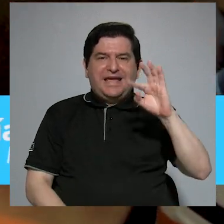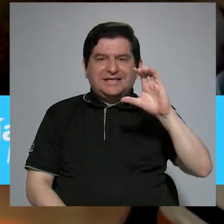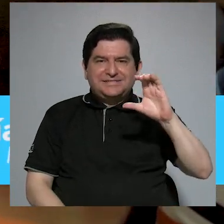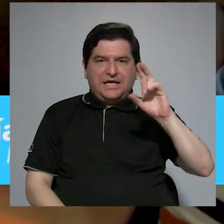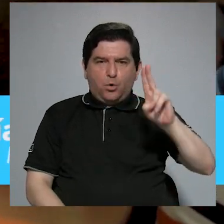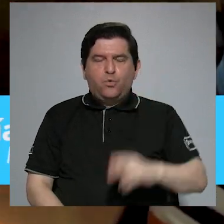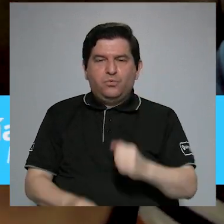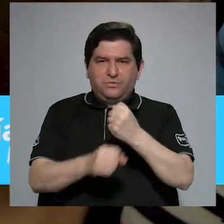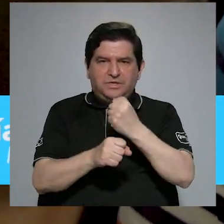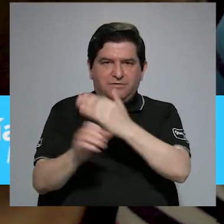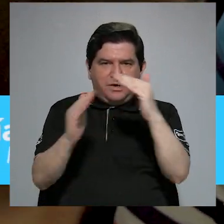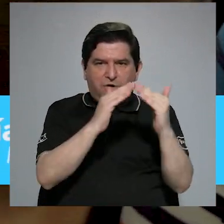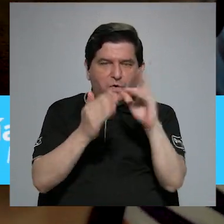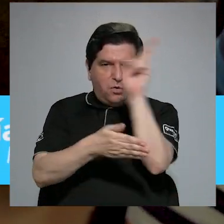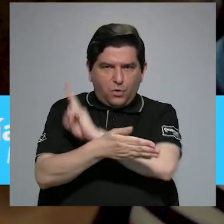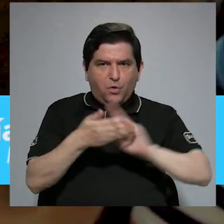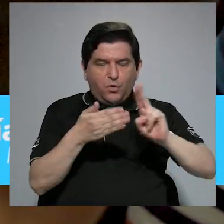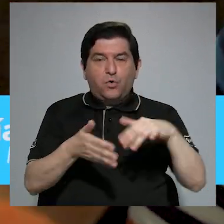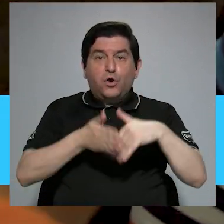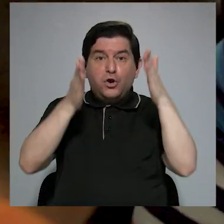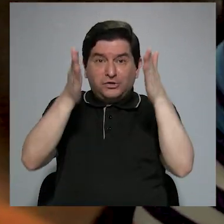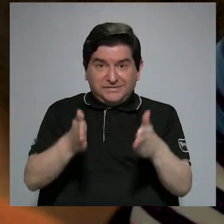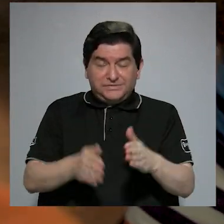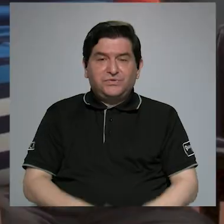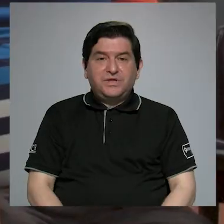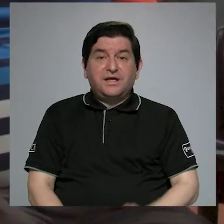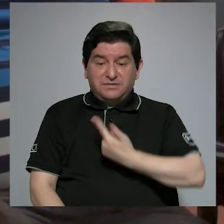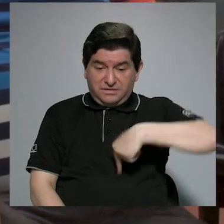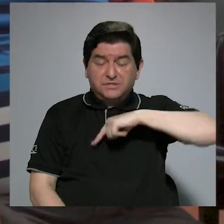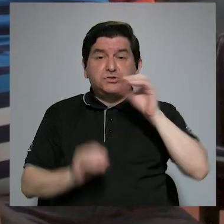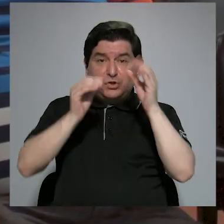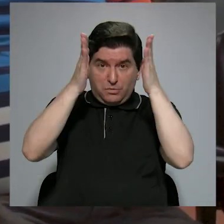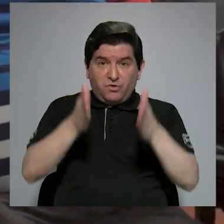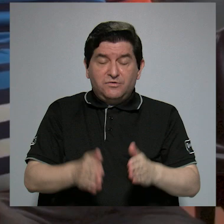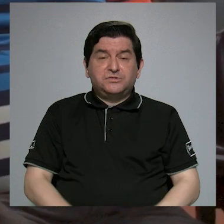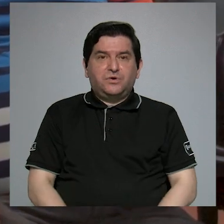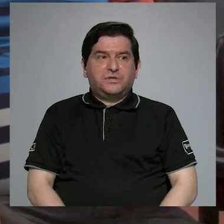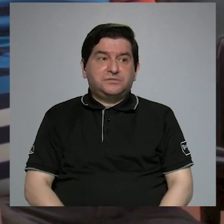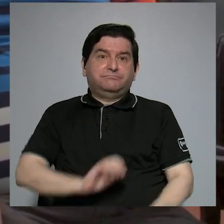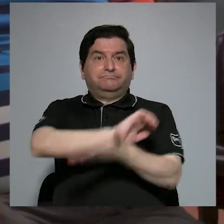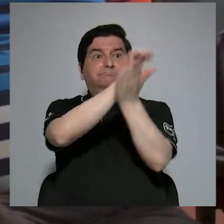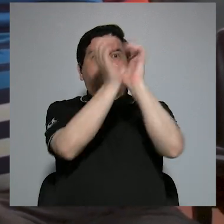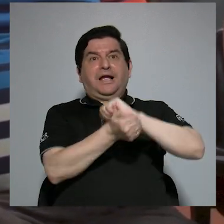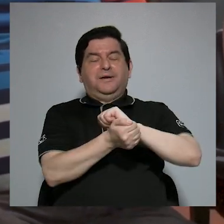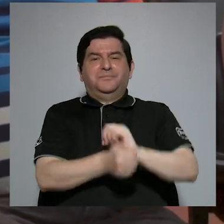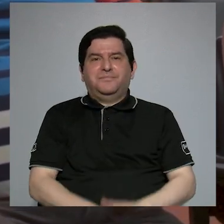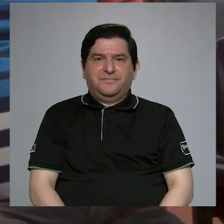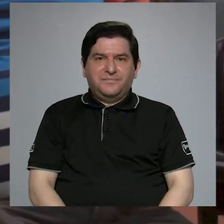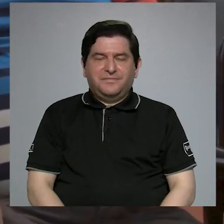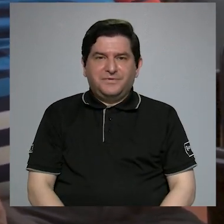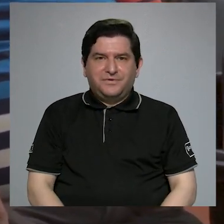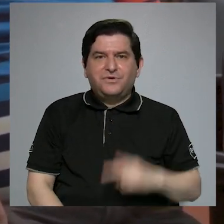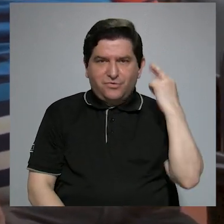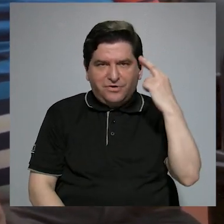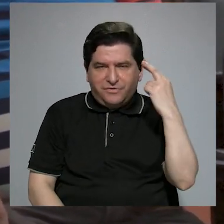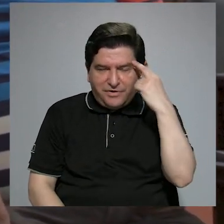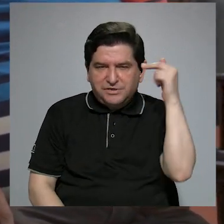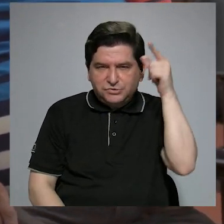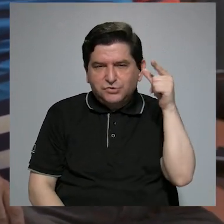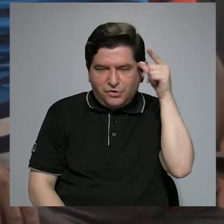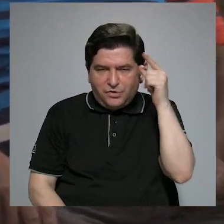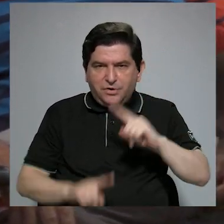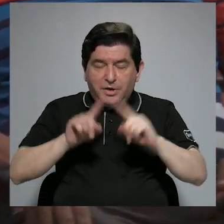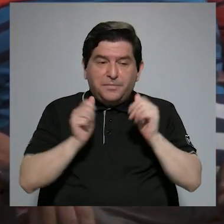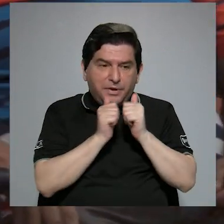comunal universitario y los estudiantes, bueno, nosotros como docentes también tuvimos una gran ruptura, ¿verdad? Por una la suele obviar, pero